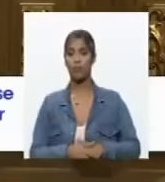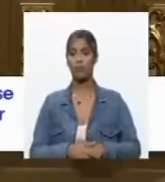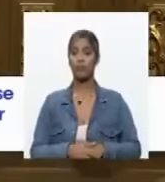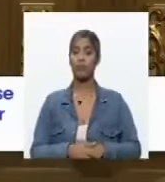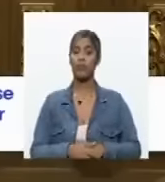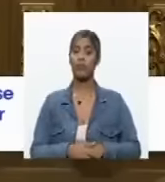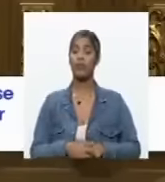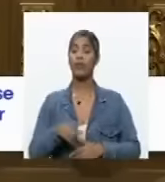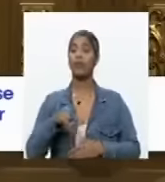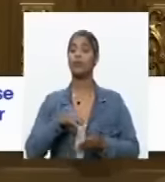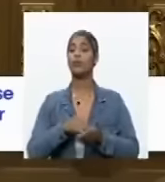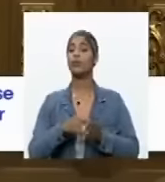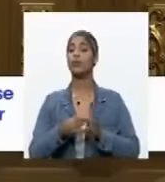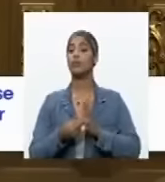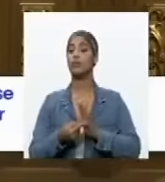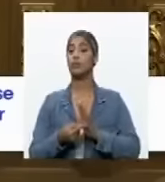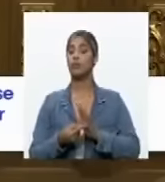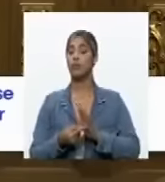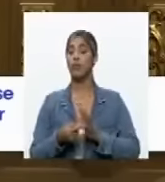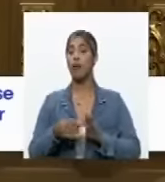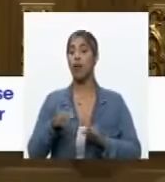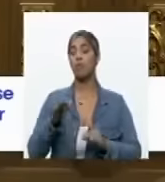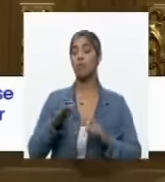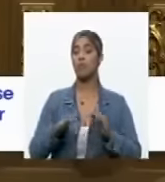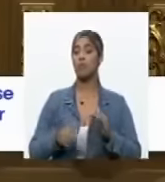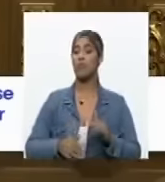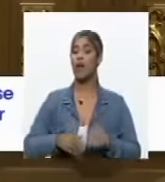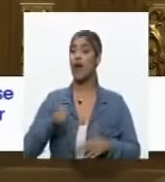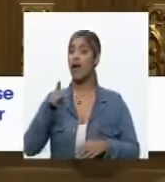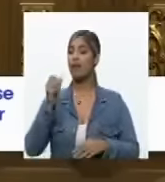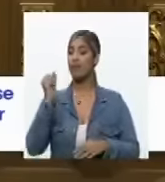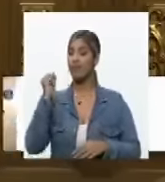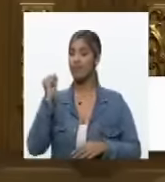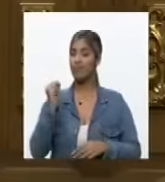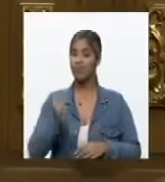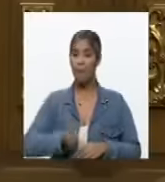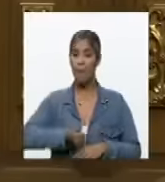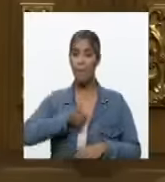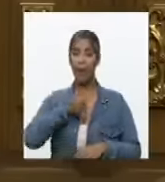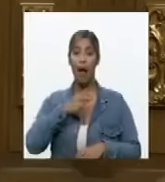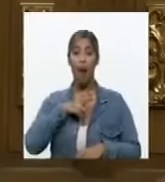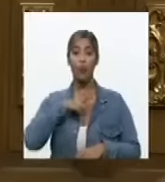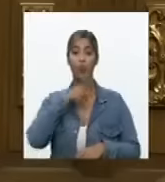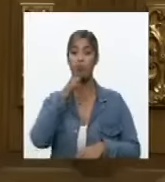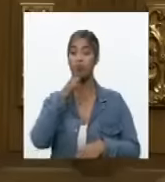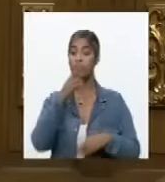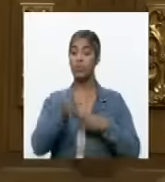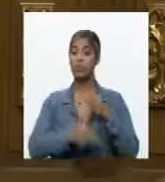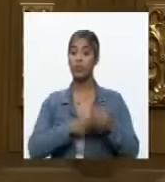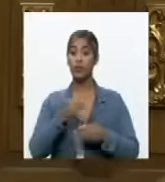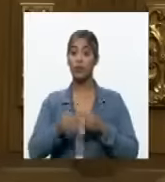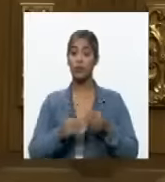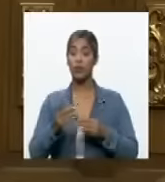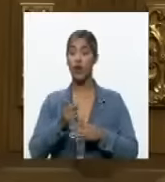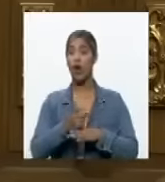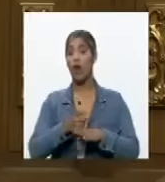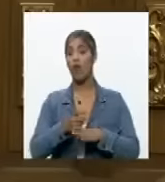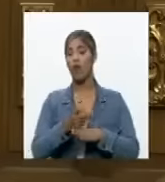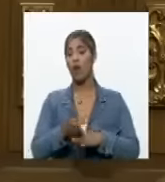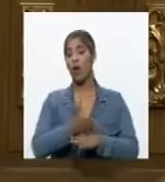que constituye tal vez el crimen más monstruoso que se cometió durante la Cuarta República,